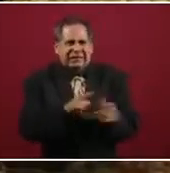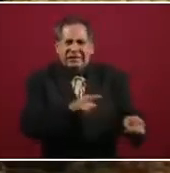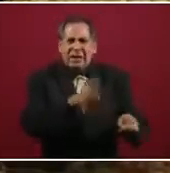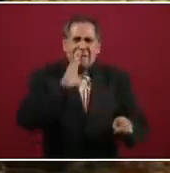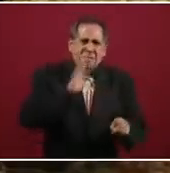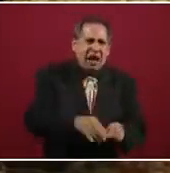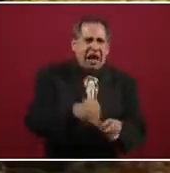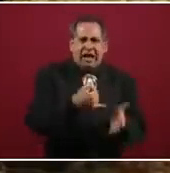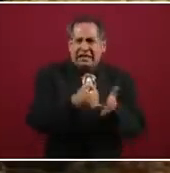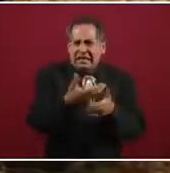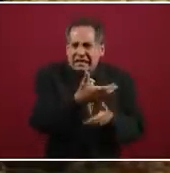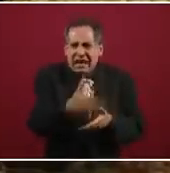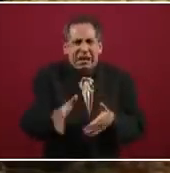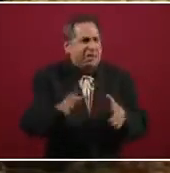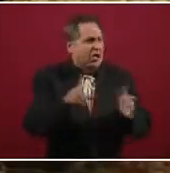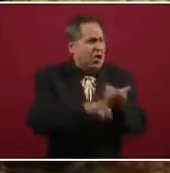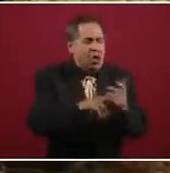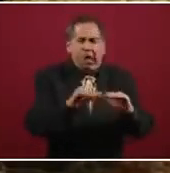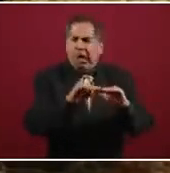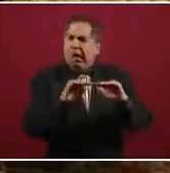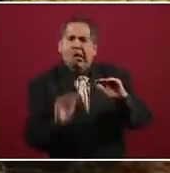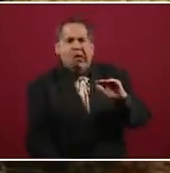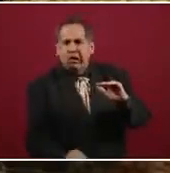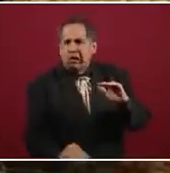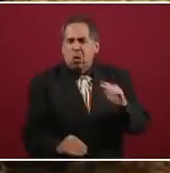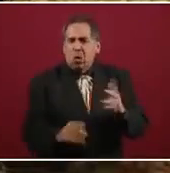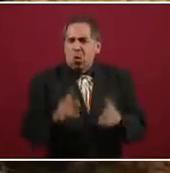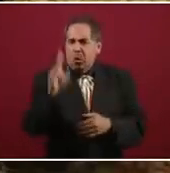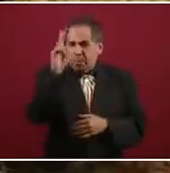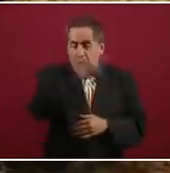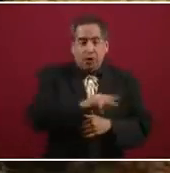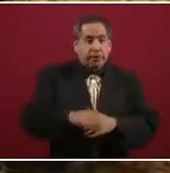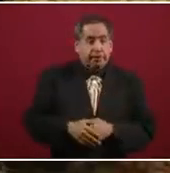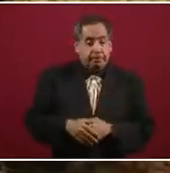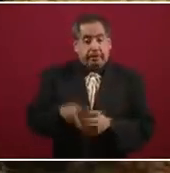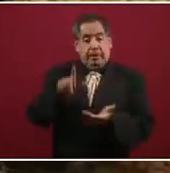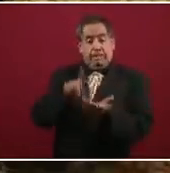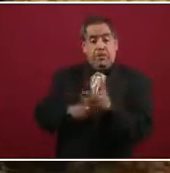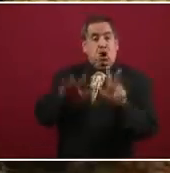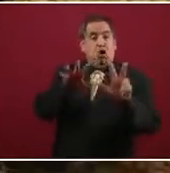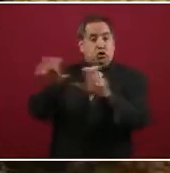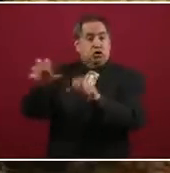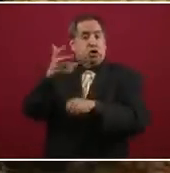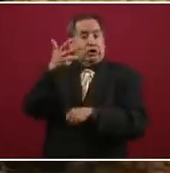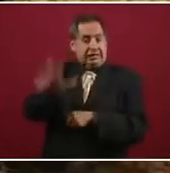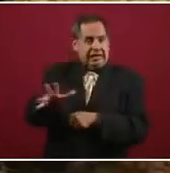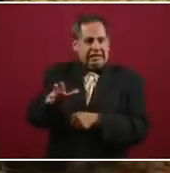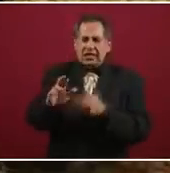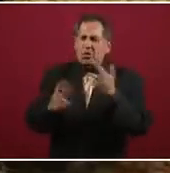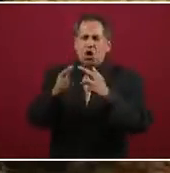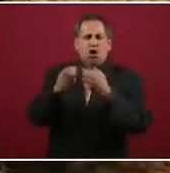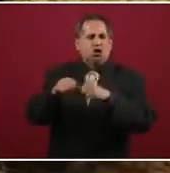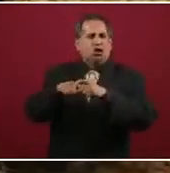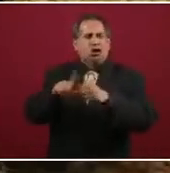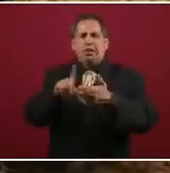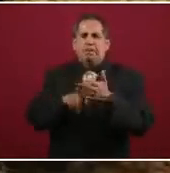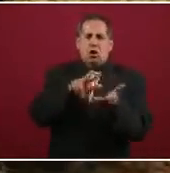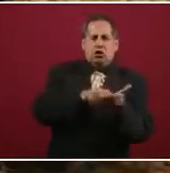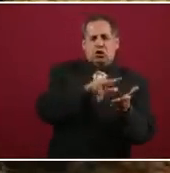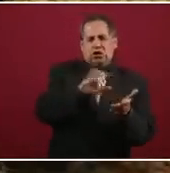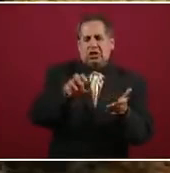la tierra y de la población. Antes de la Revolución Social de 1810, entre 1785